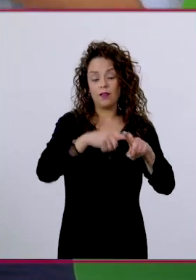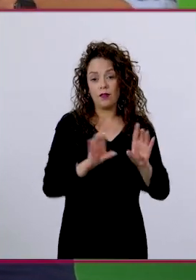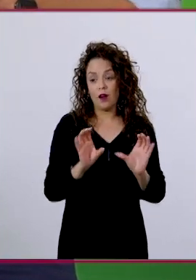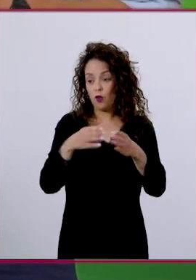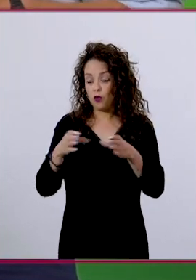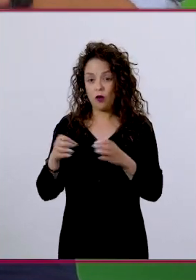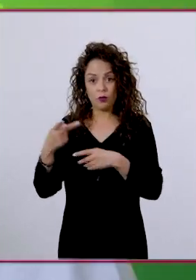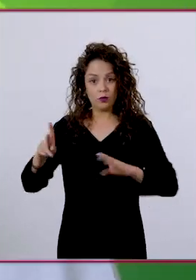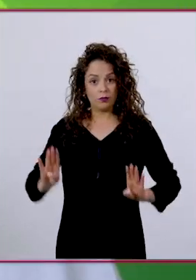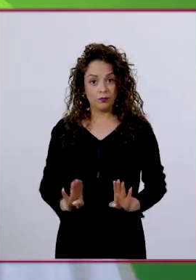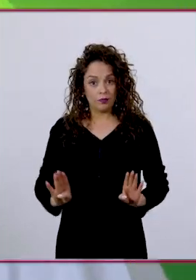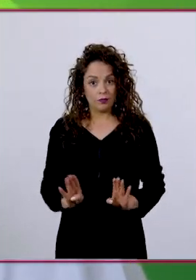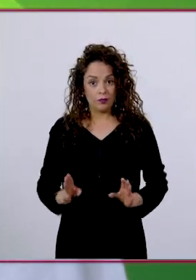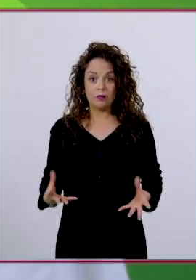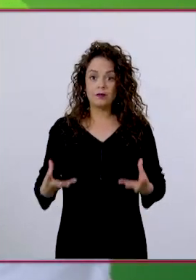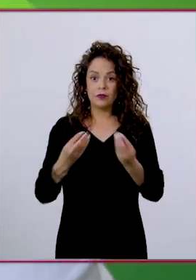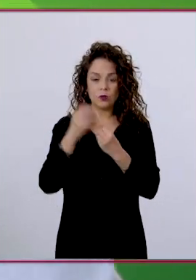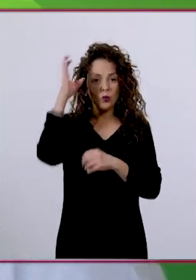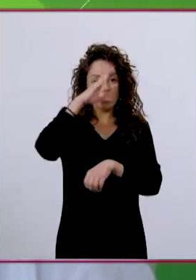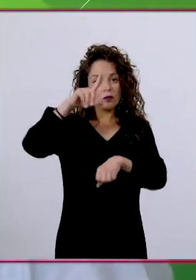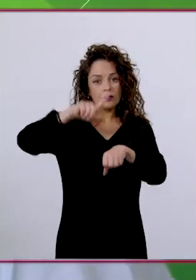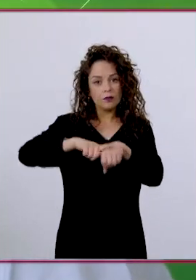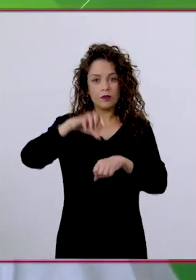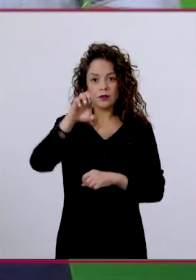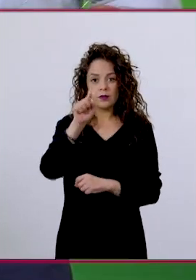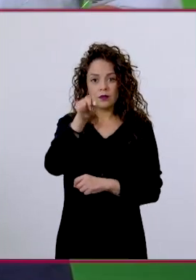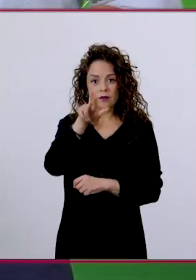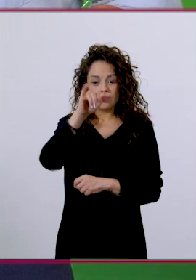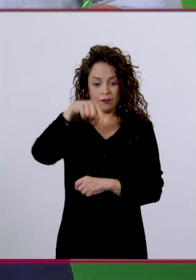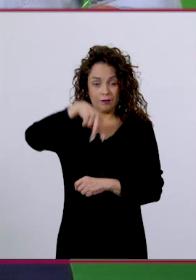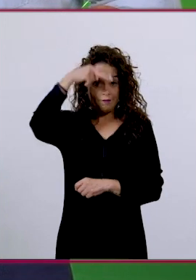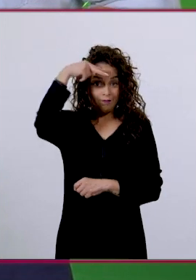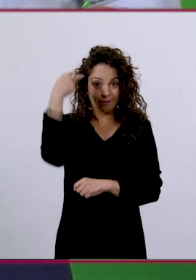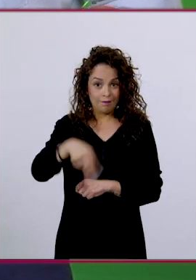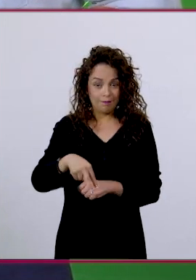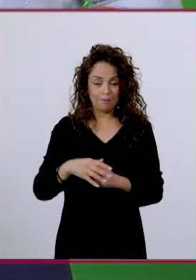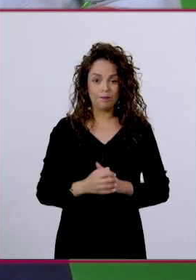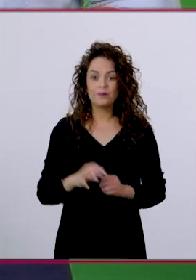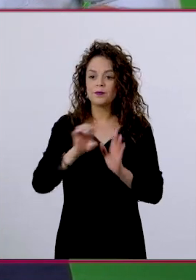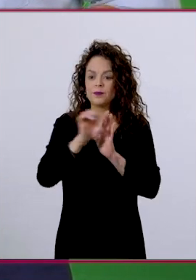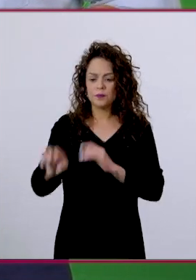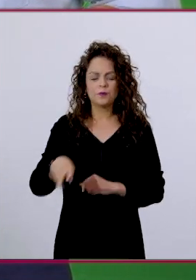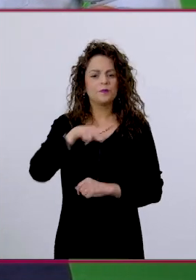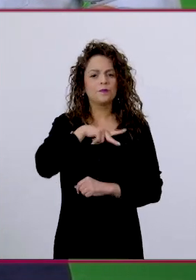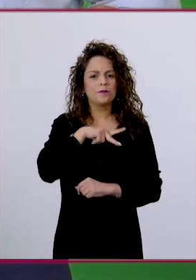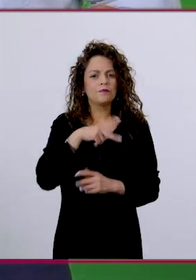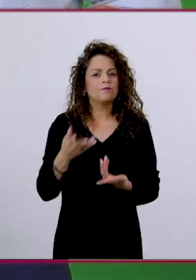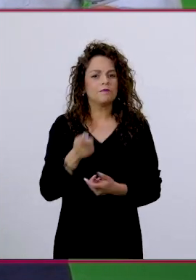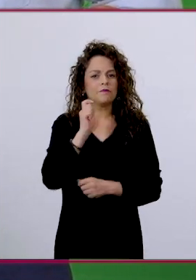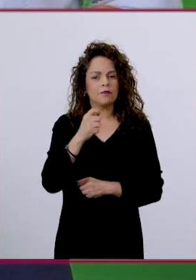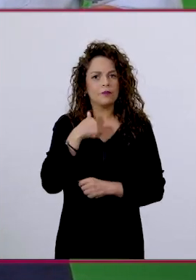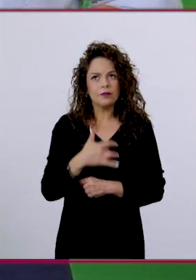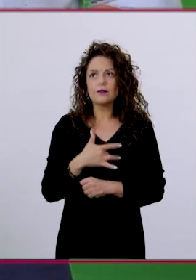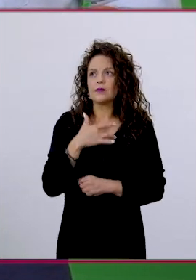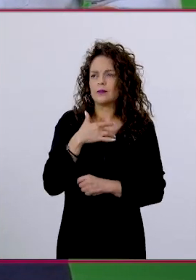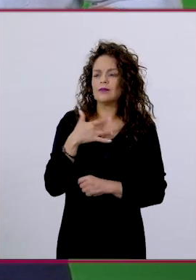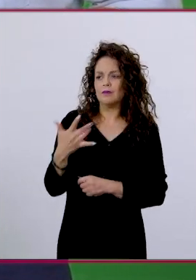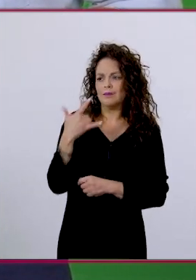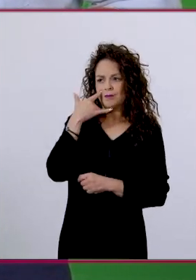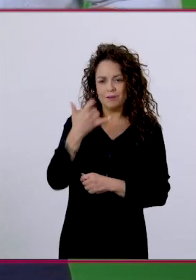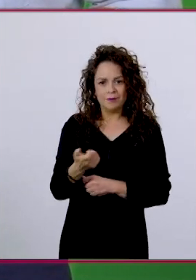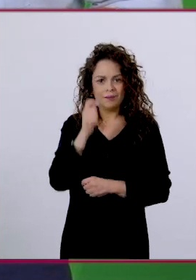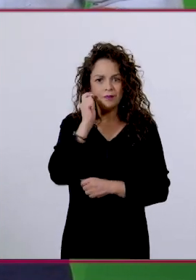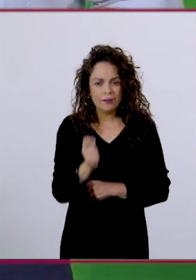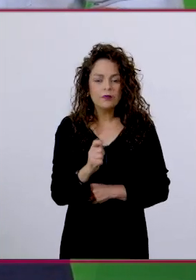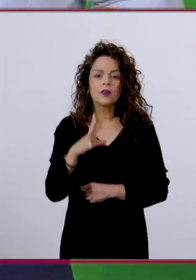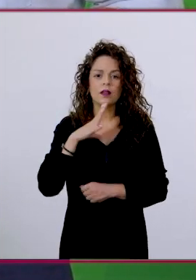que conformamos la riqueza cultural y étnica de nuestro país. Por ejemplo, en mi caso, me llama la atención ver construcciones con diseños basados